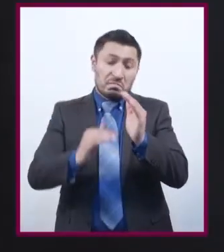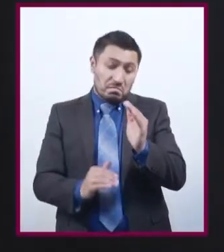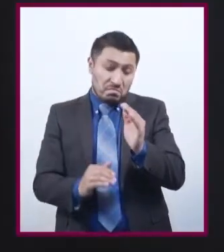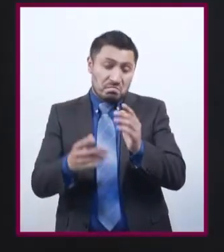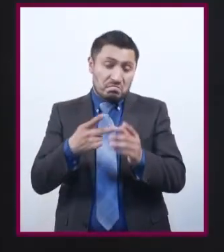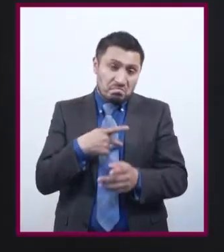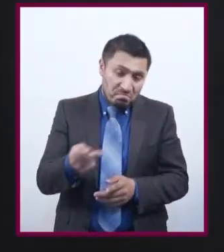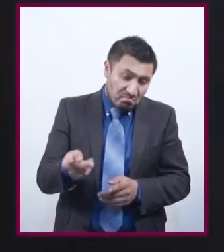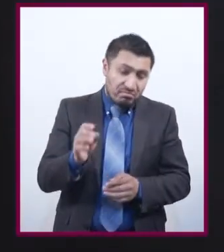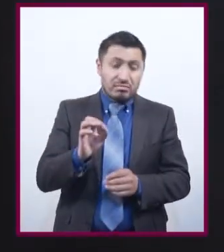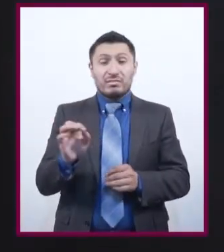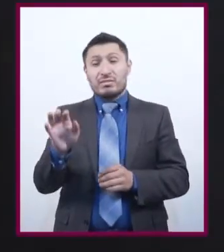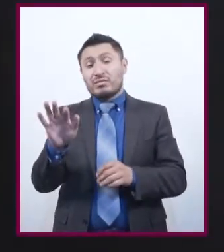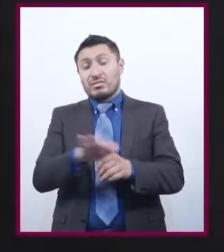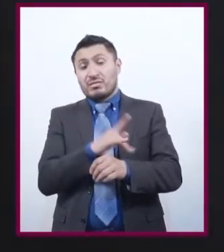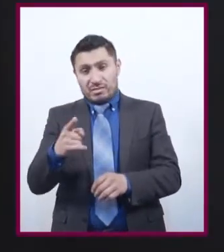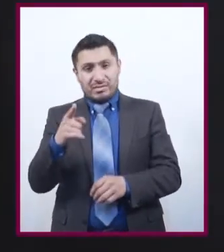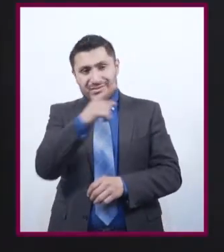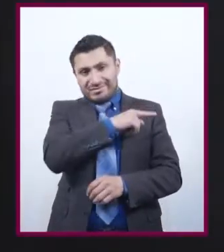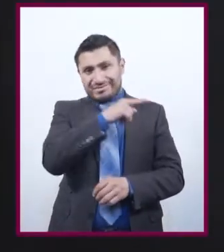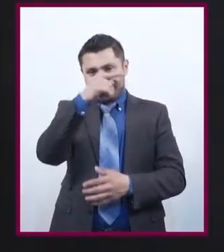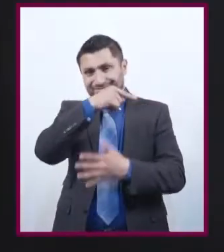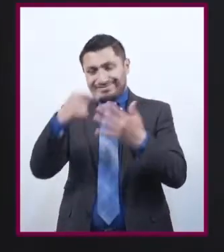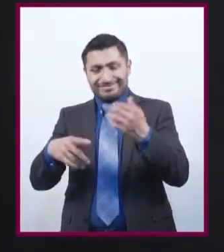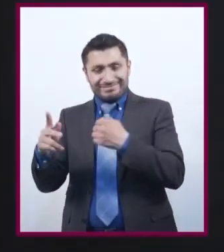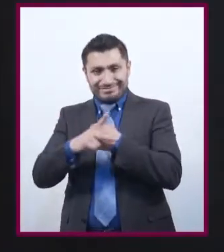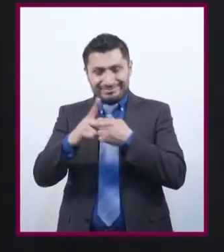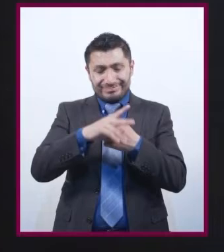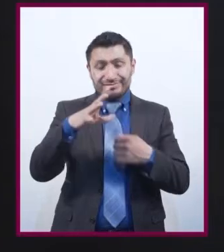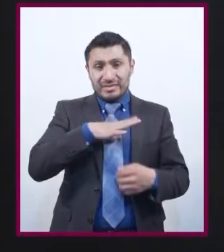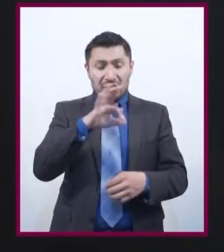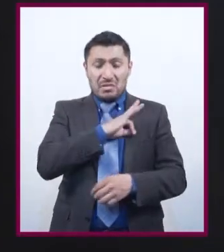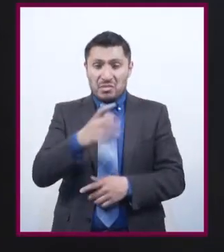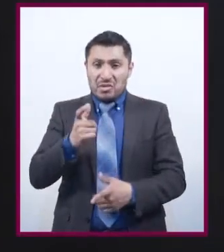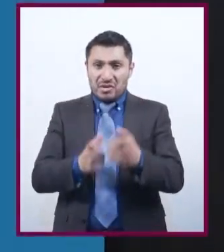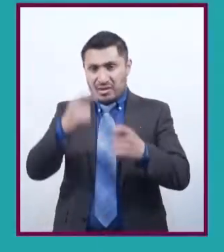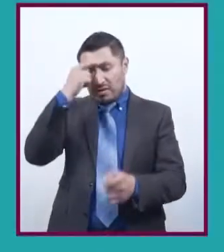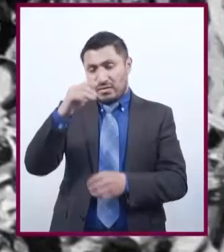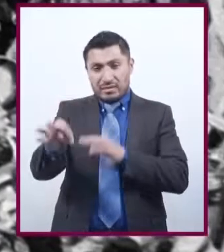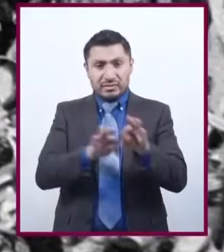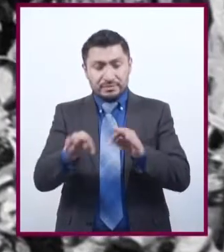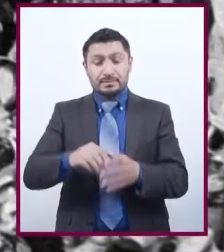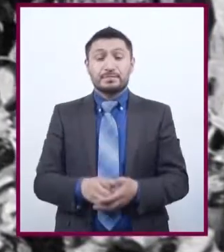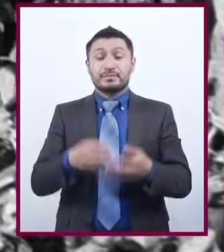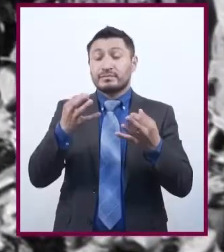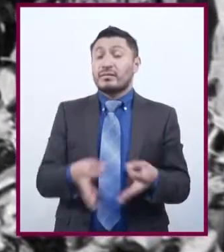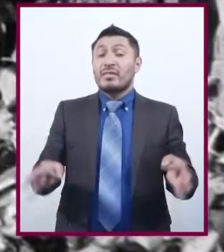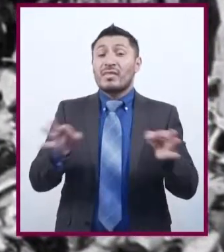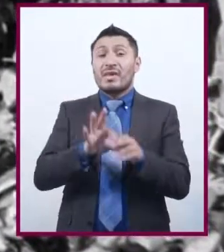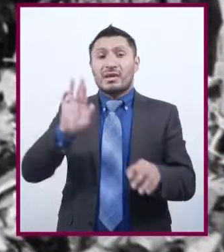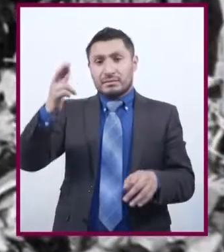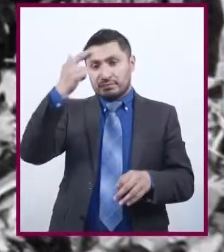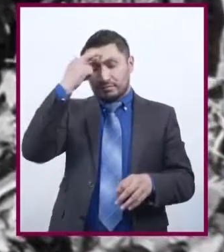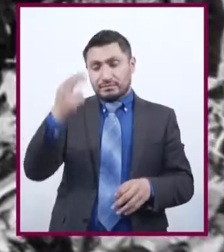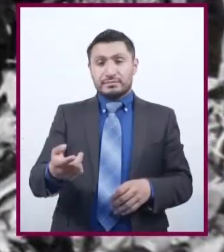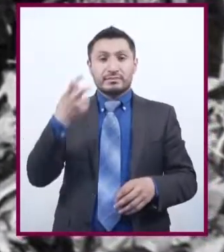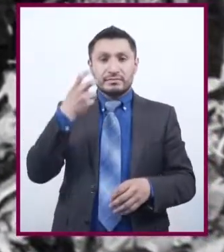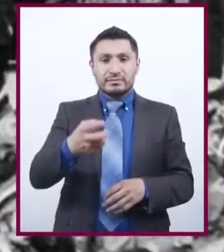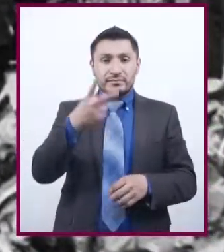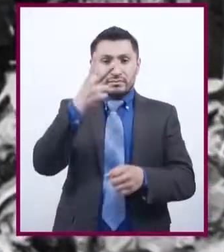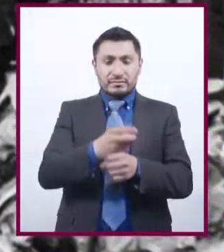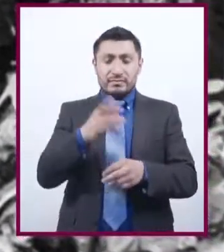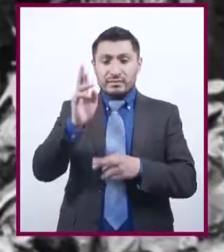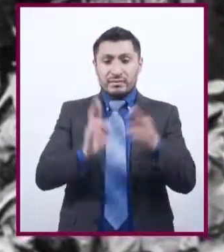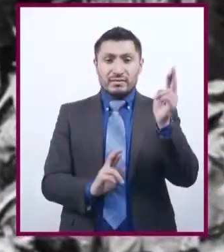desarrolladas básicamente porque estas tenían las materias primas necesarias para la producción resulta importante señalar que